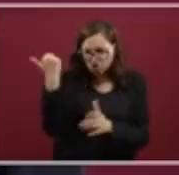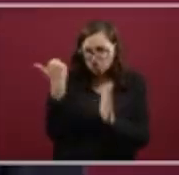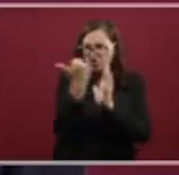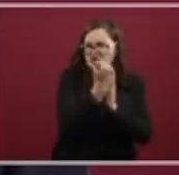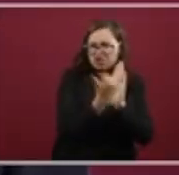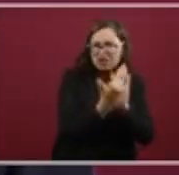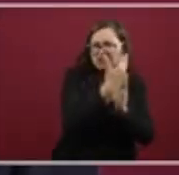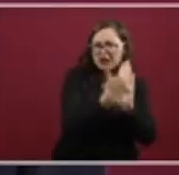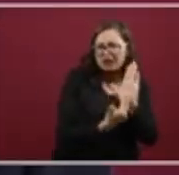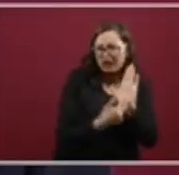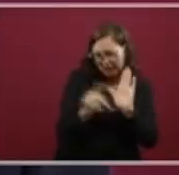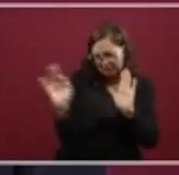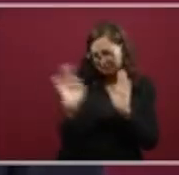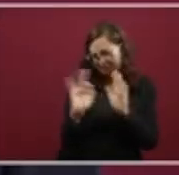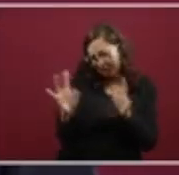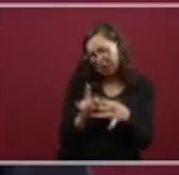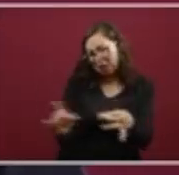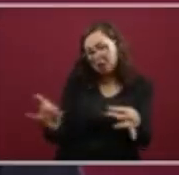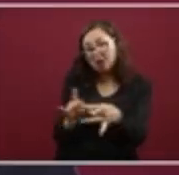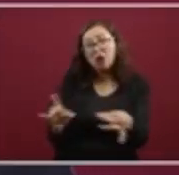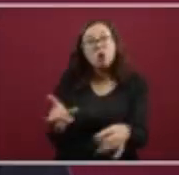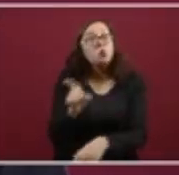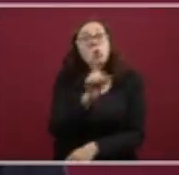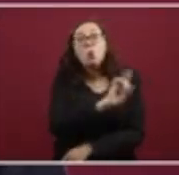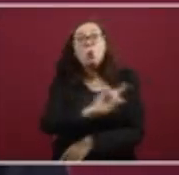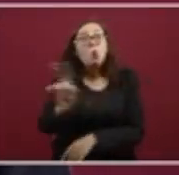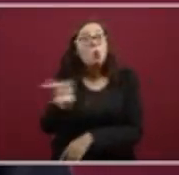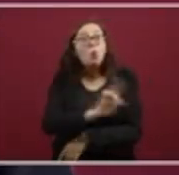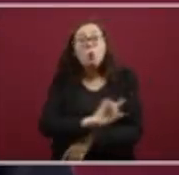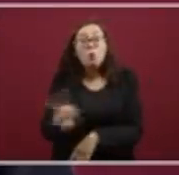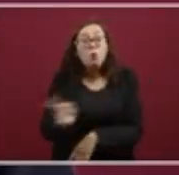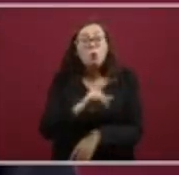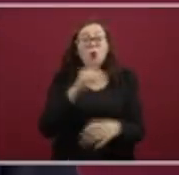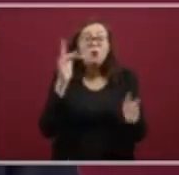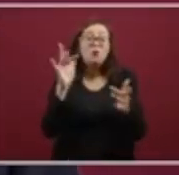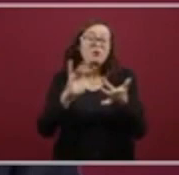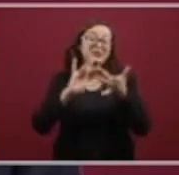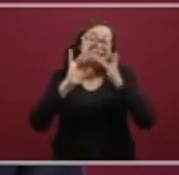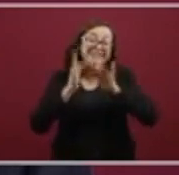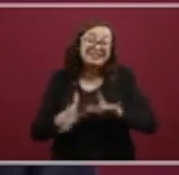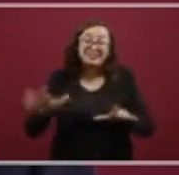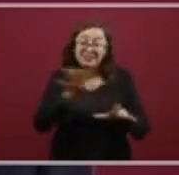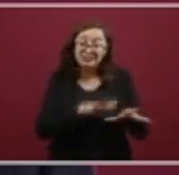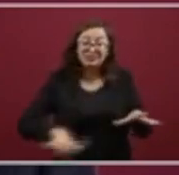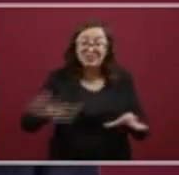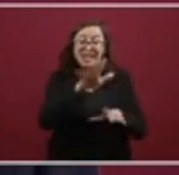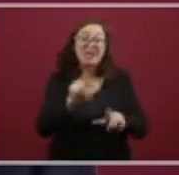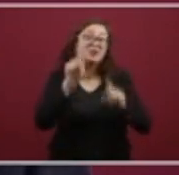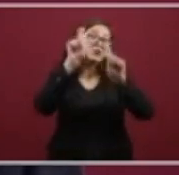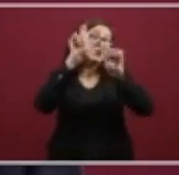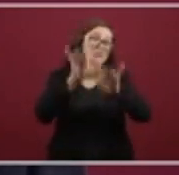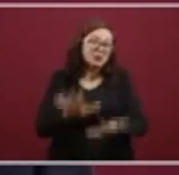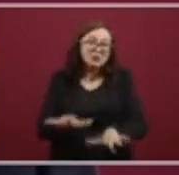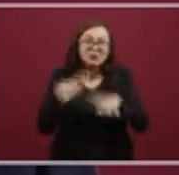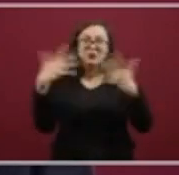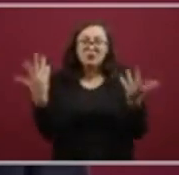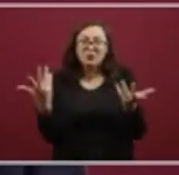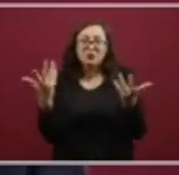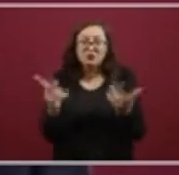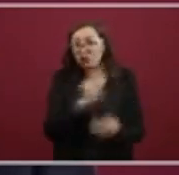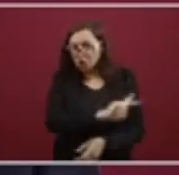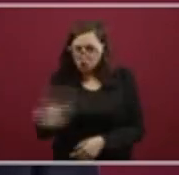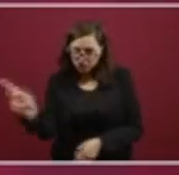era porque en las redes sociales, las benditas redes sociales, pero no todos,